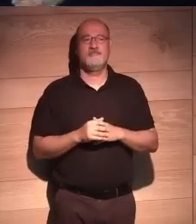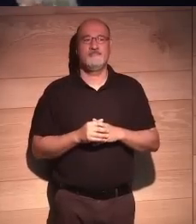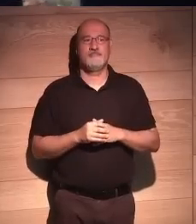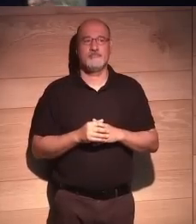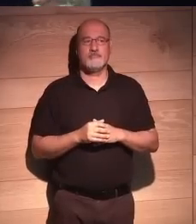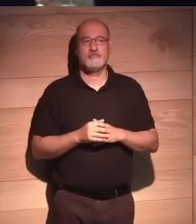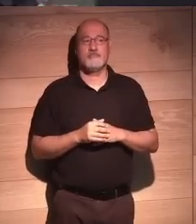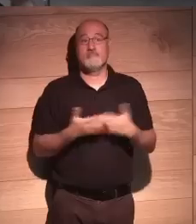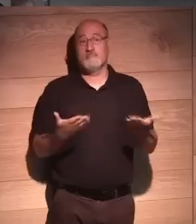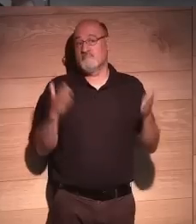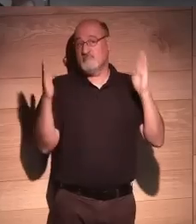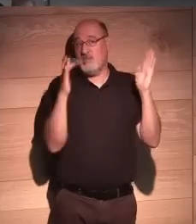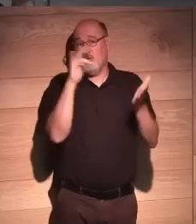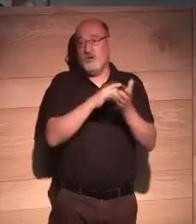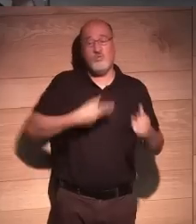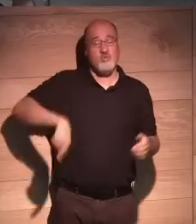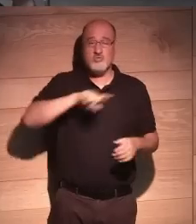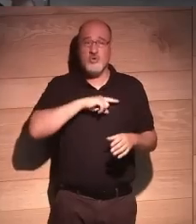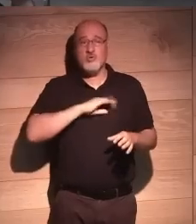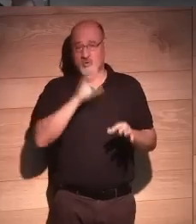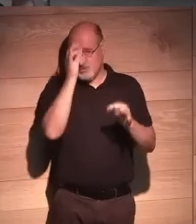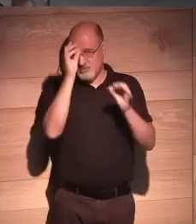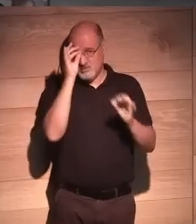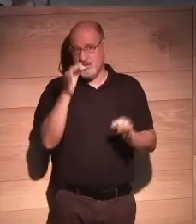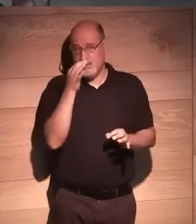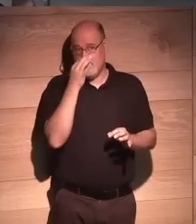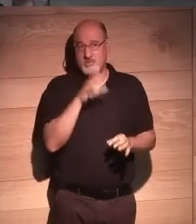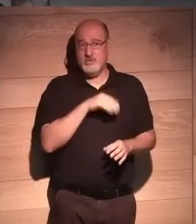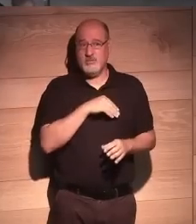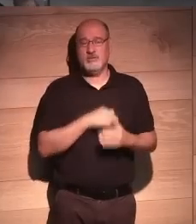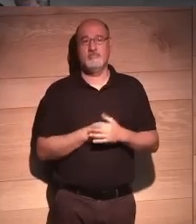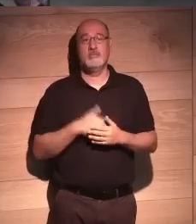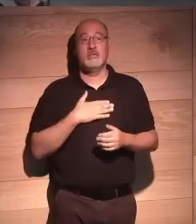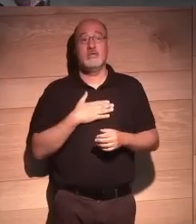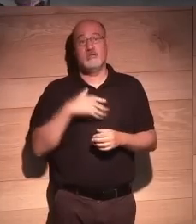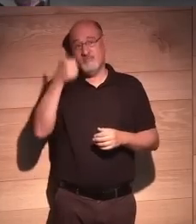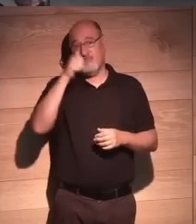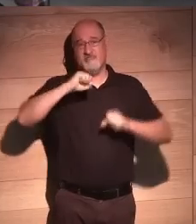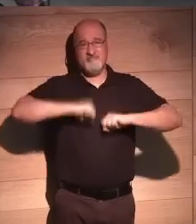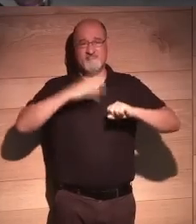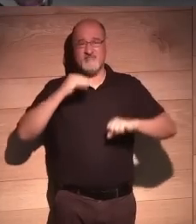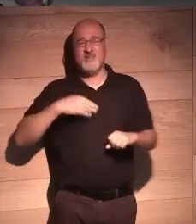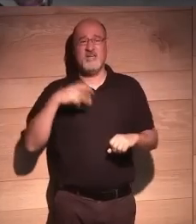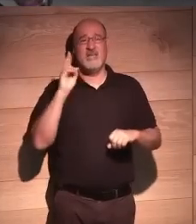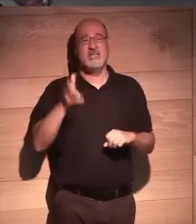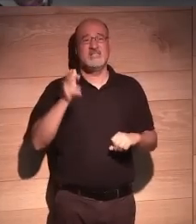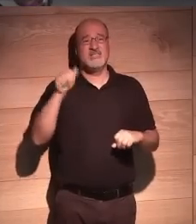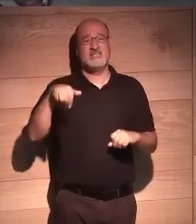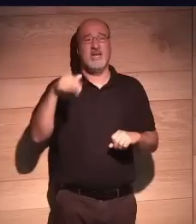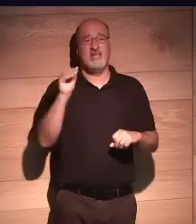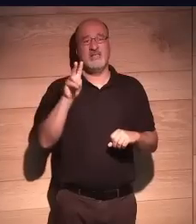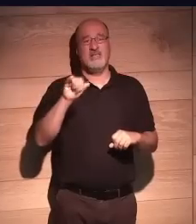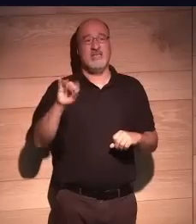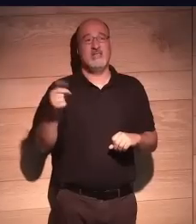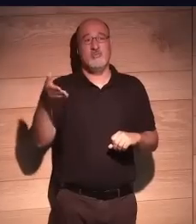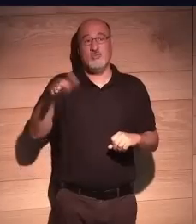también, cursis. ¿eh? No Éramos sé, a cursis mí no también. Habla por ti. Yo cuando murió Porque Chanquete no lo sentí, la verdad.